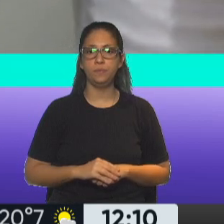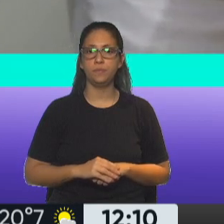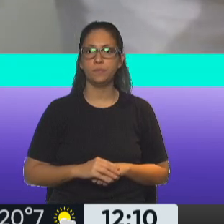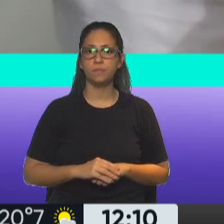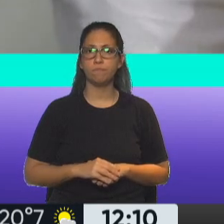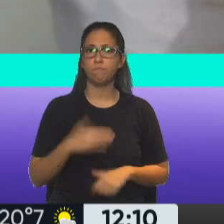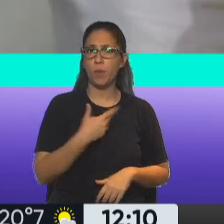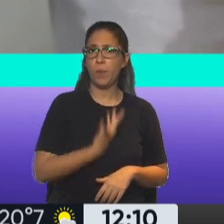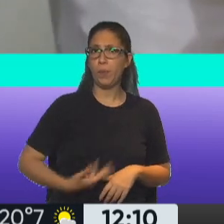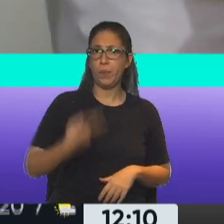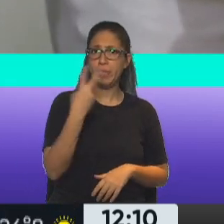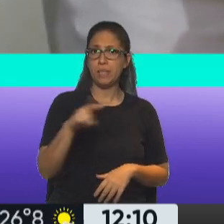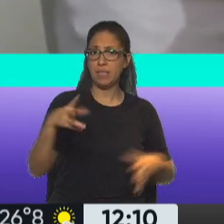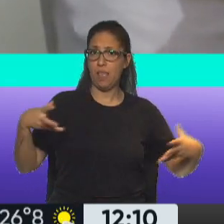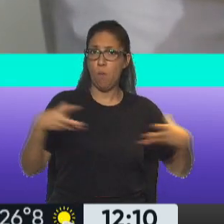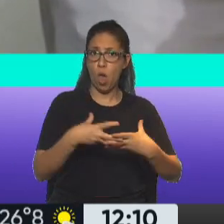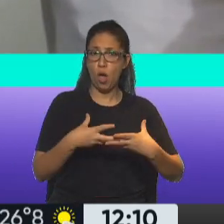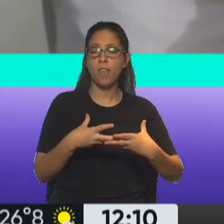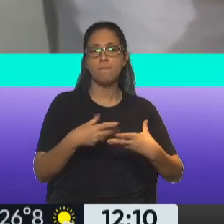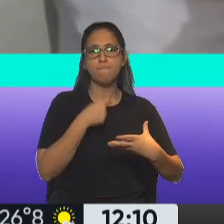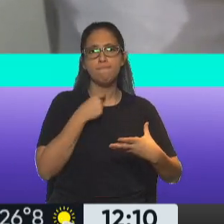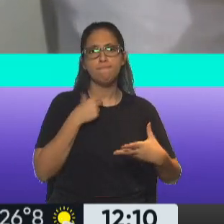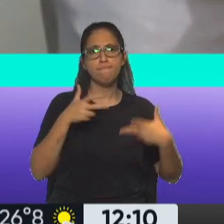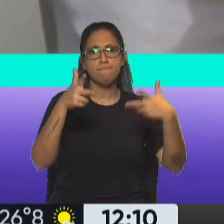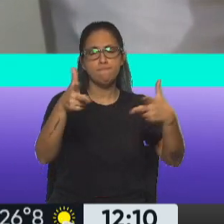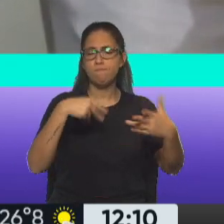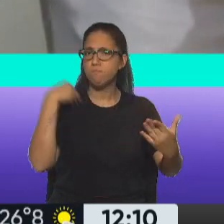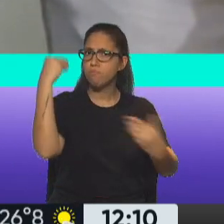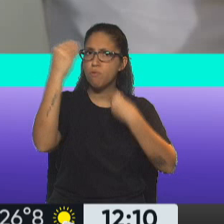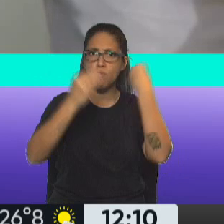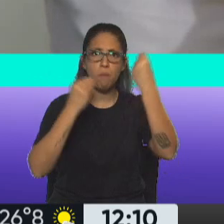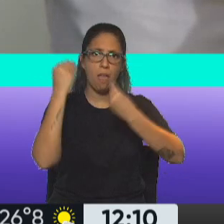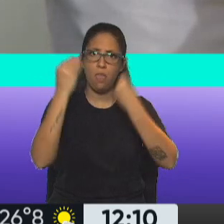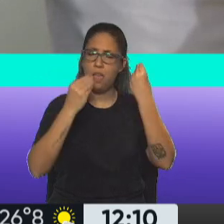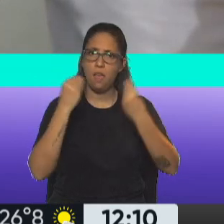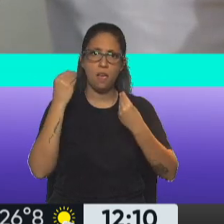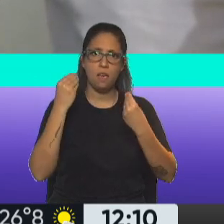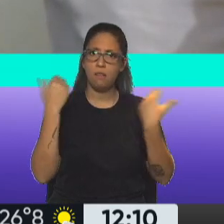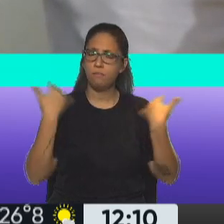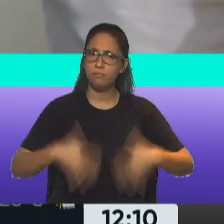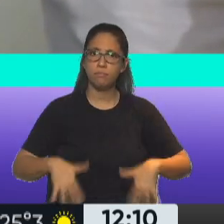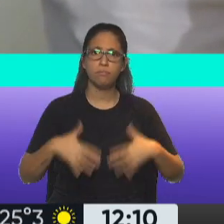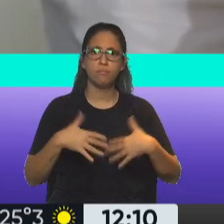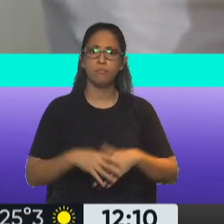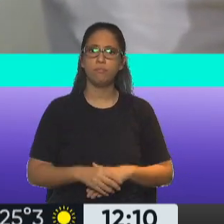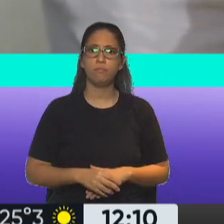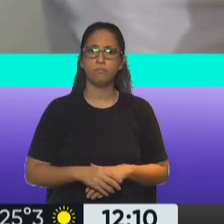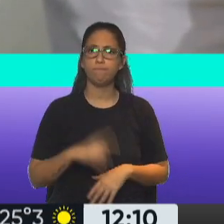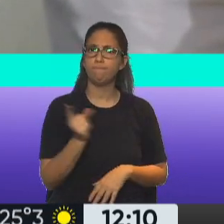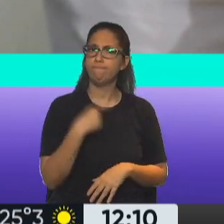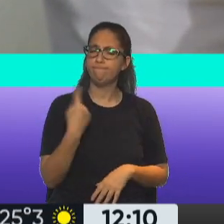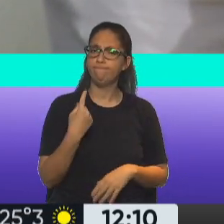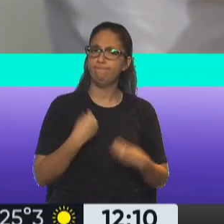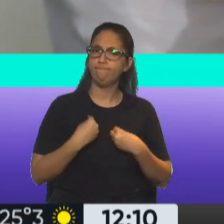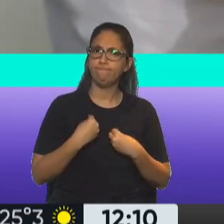como vicepresidenta de este bloque quiero expresar mi profunda preocupación por lo que nosotros sentimos que es